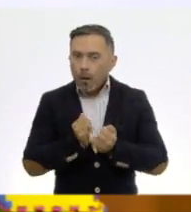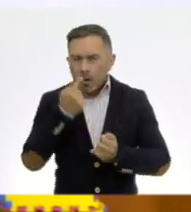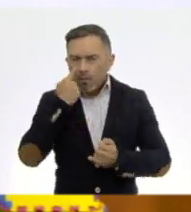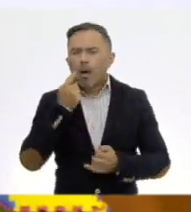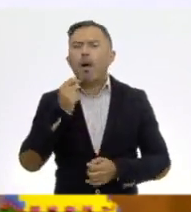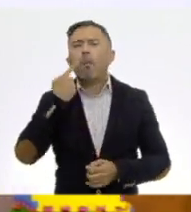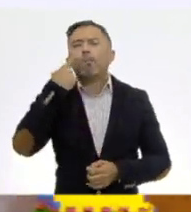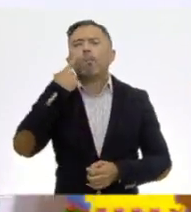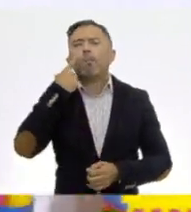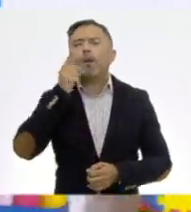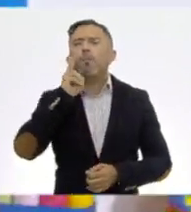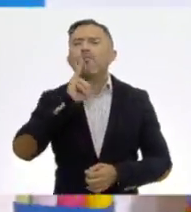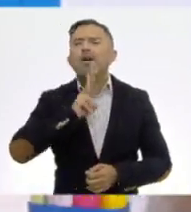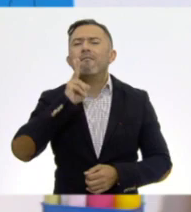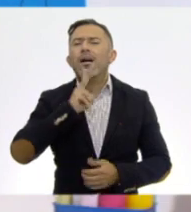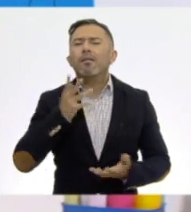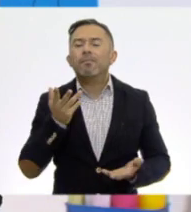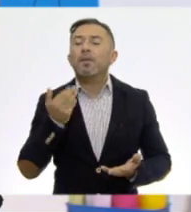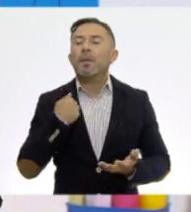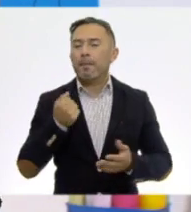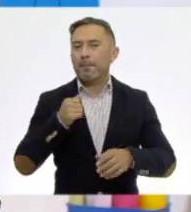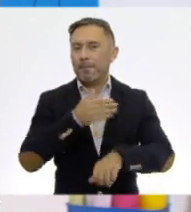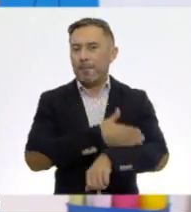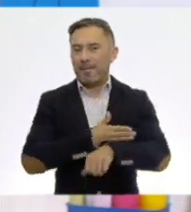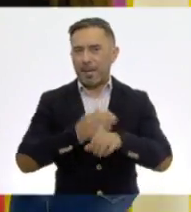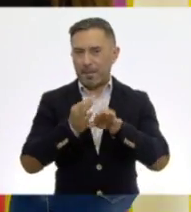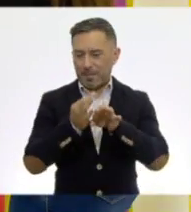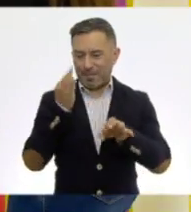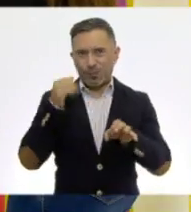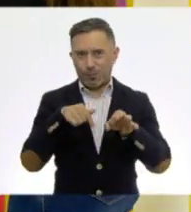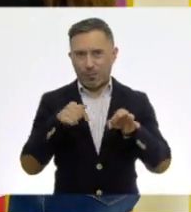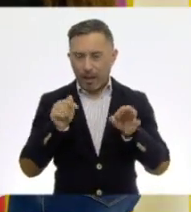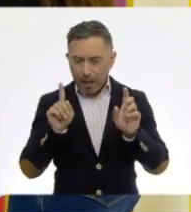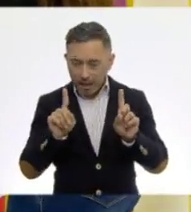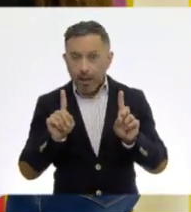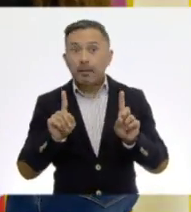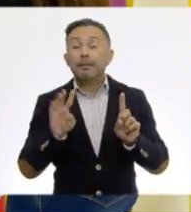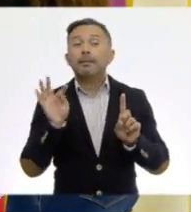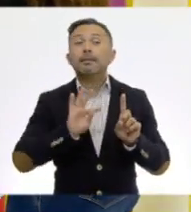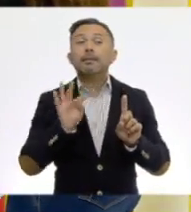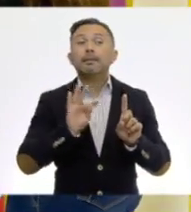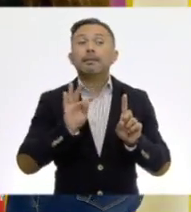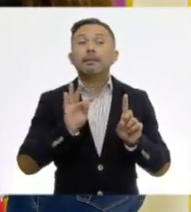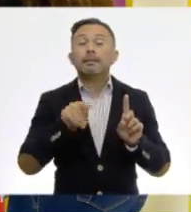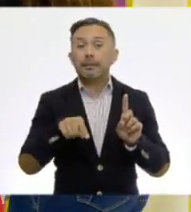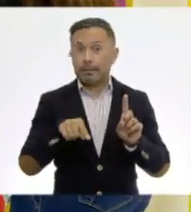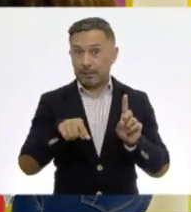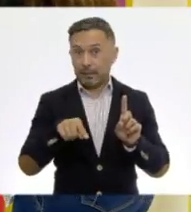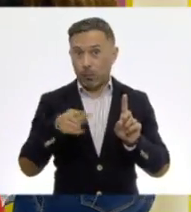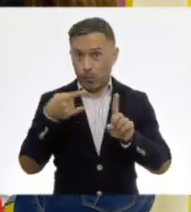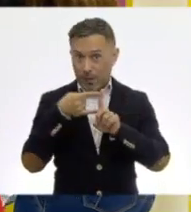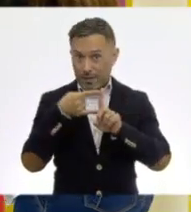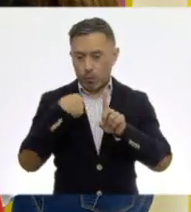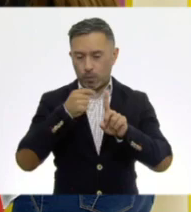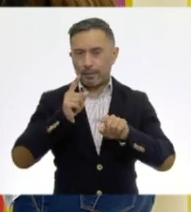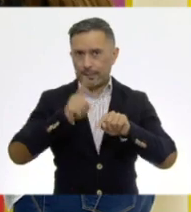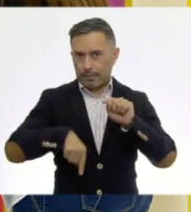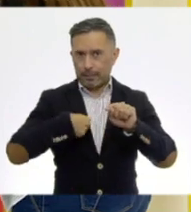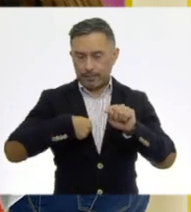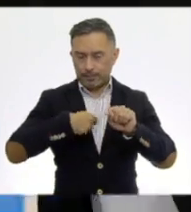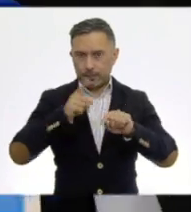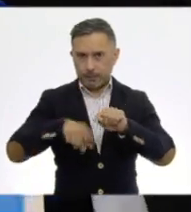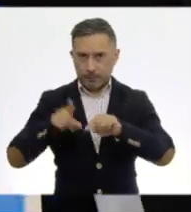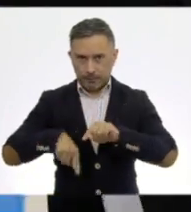comprobar utilizando este palito. Si yo desarmara, vamos a desarmar este cuadrado y vamos